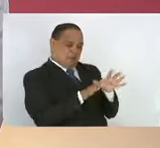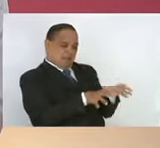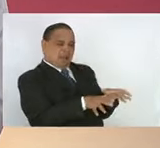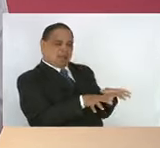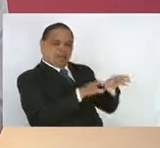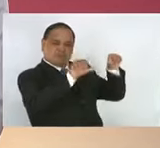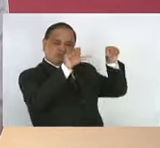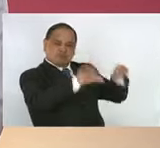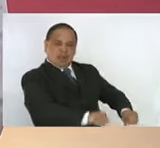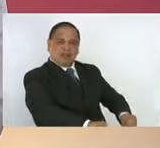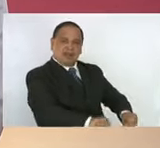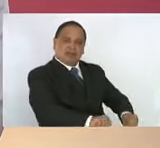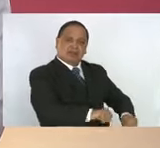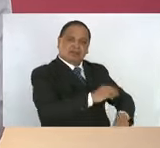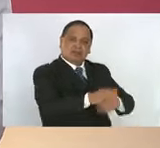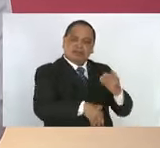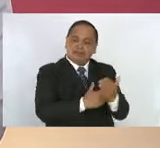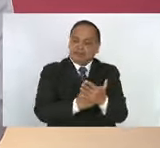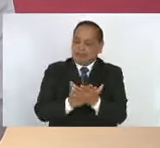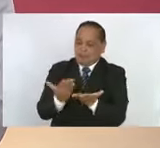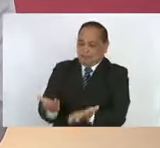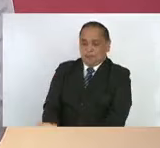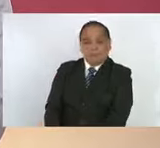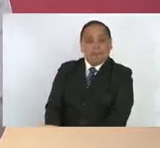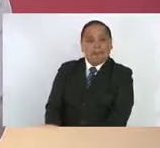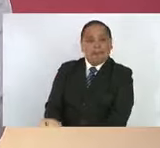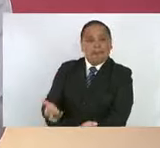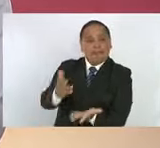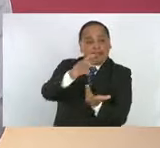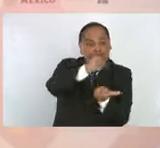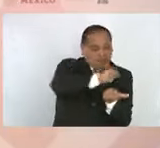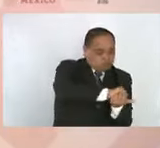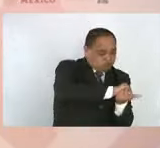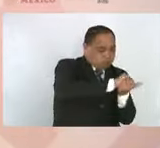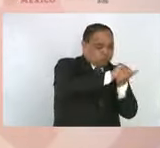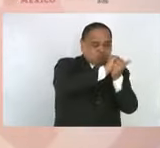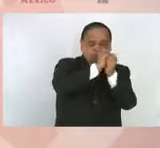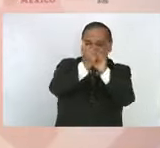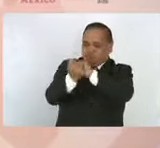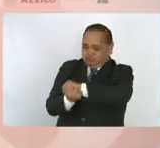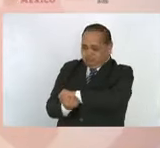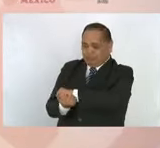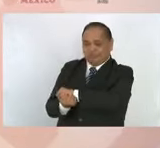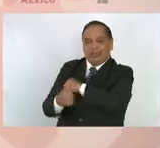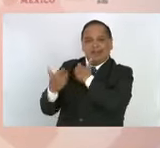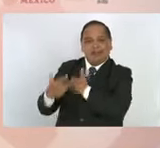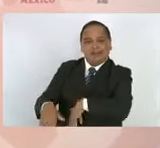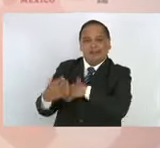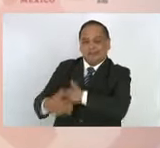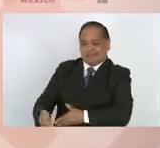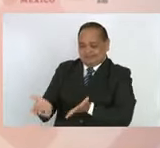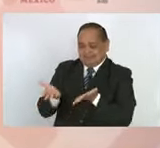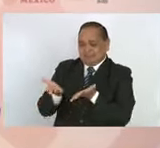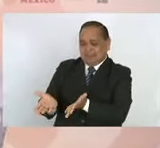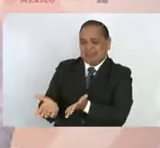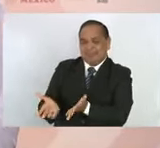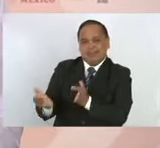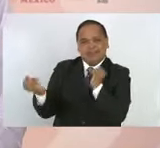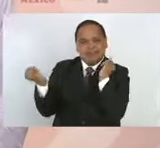y llevar a cabo una transformación también para enfrentar